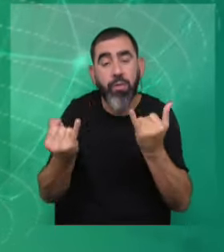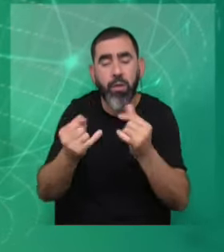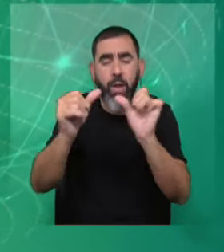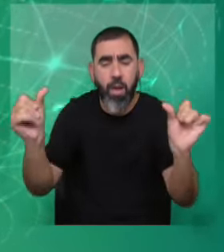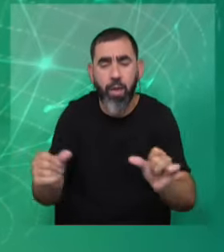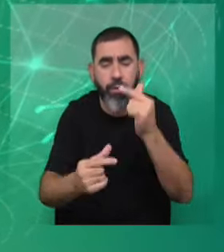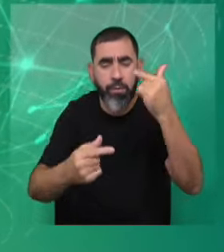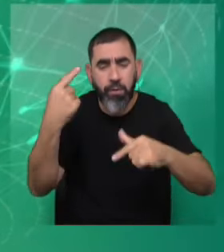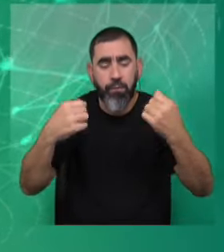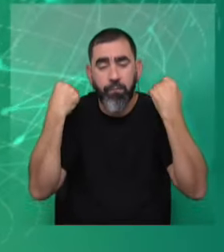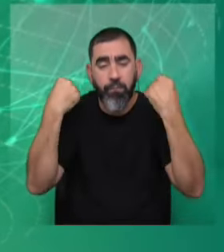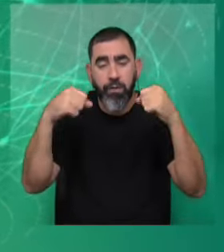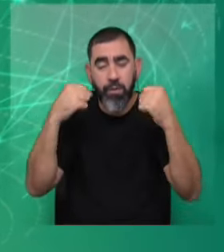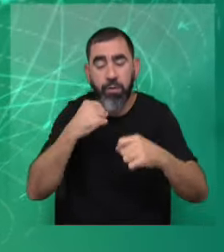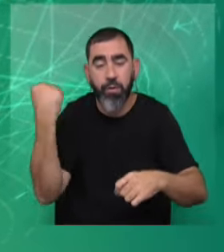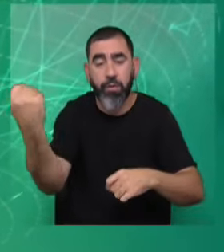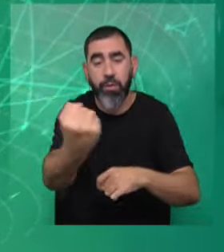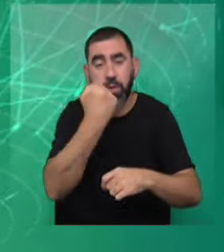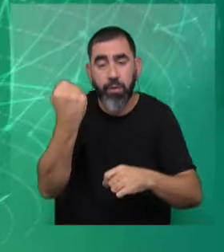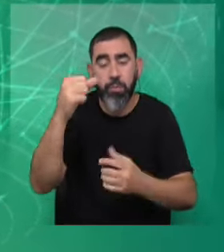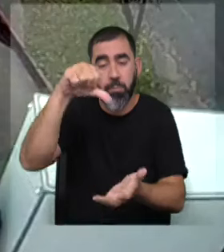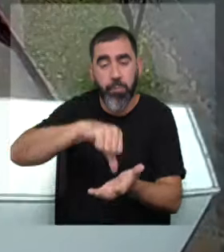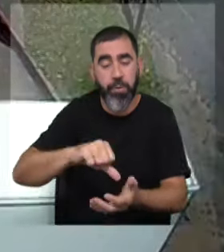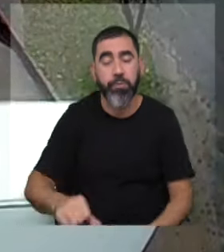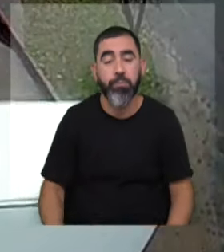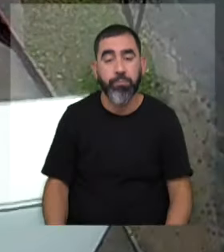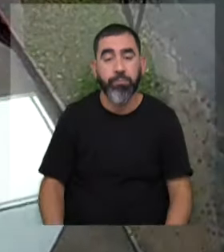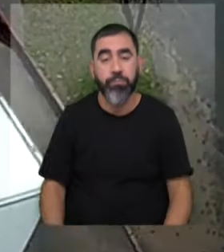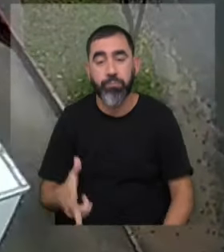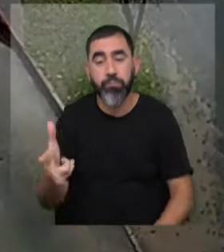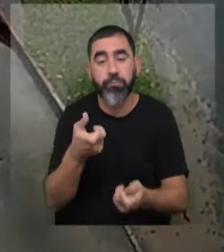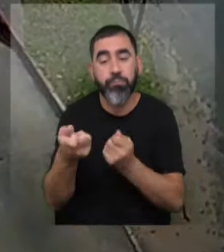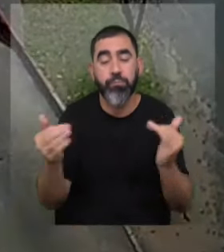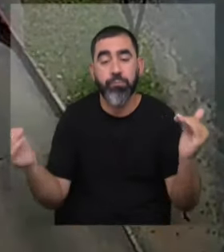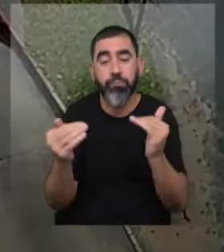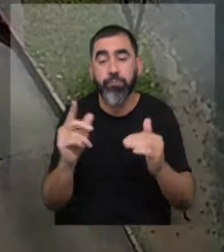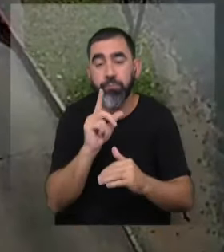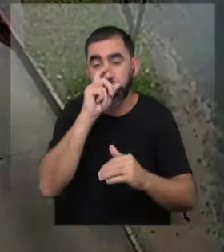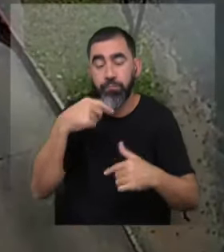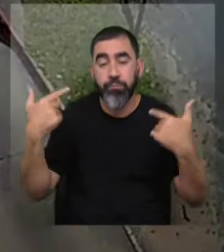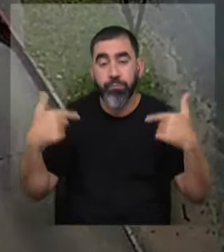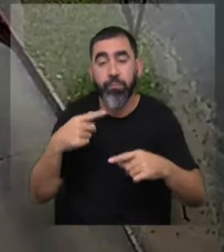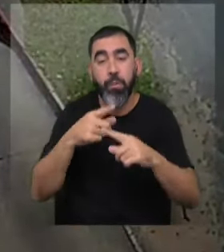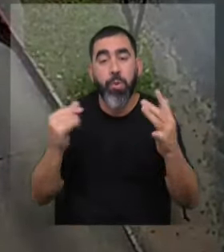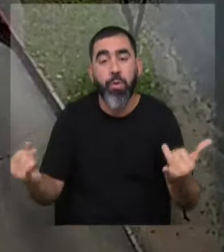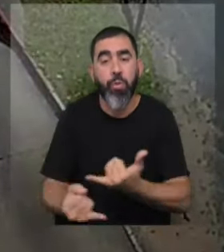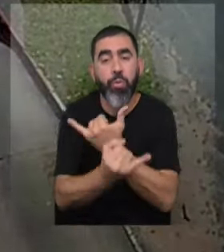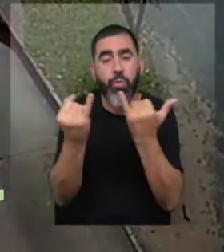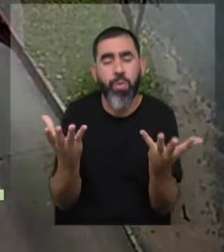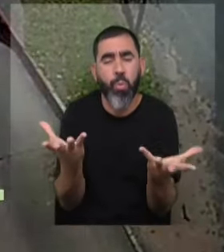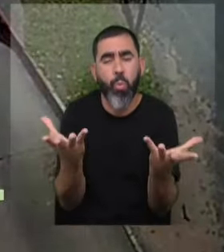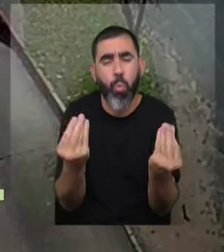eventos deportivos significativos en nuestro país. Vemos las cámaras del Centro de Gestión de Movilidad, llevemos este mediodía